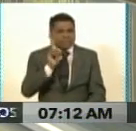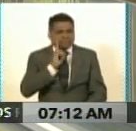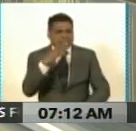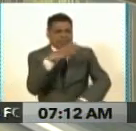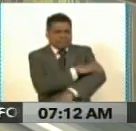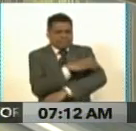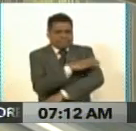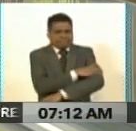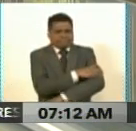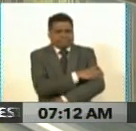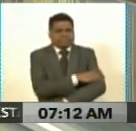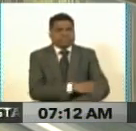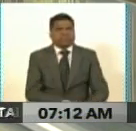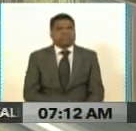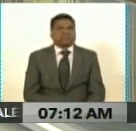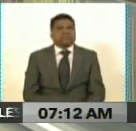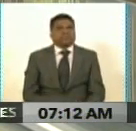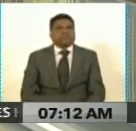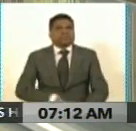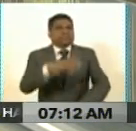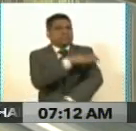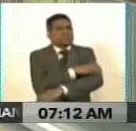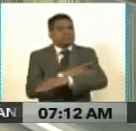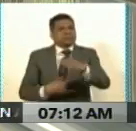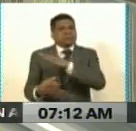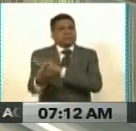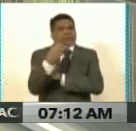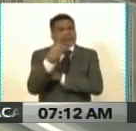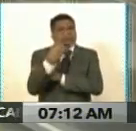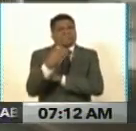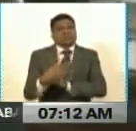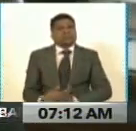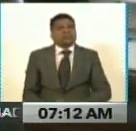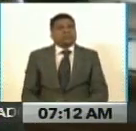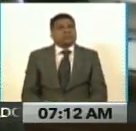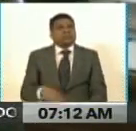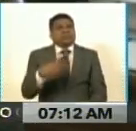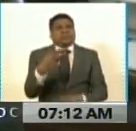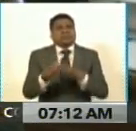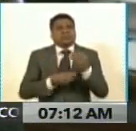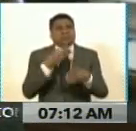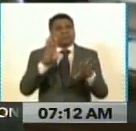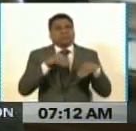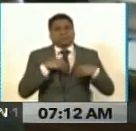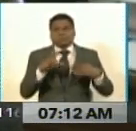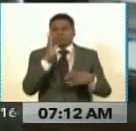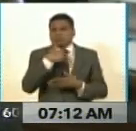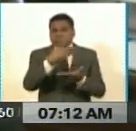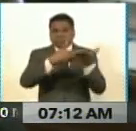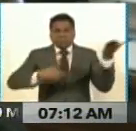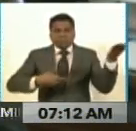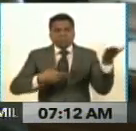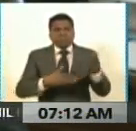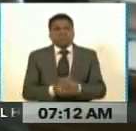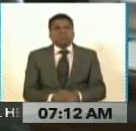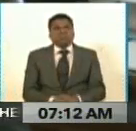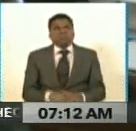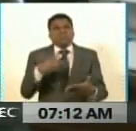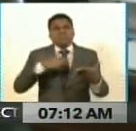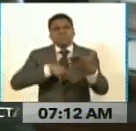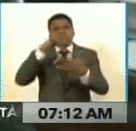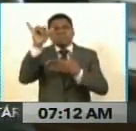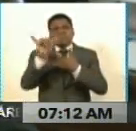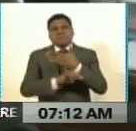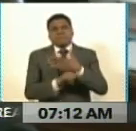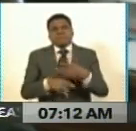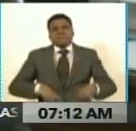miente la oposición engaña no hace nada no tiene ningún documento para poder salir adelante tiene un proyecto de